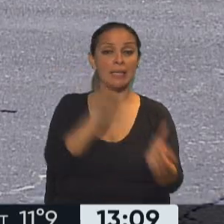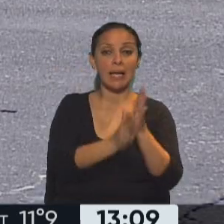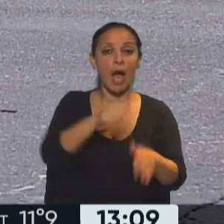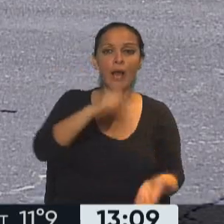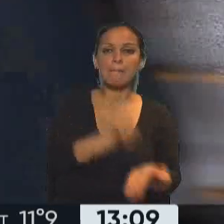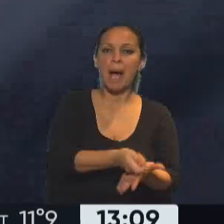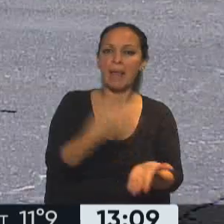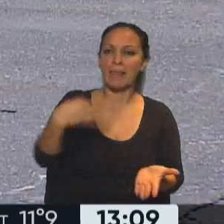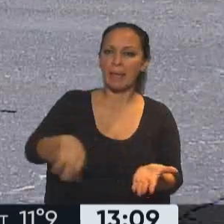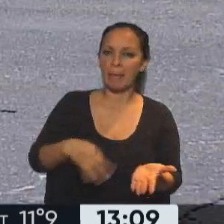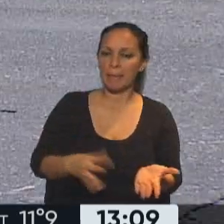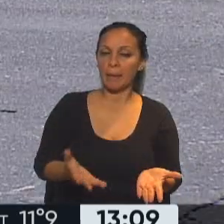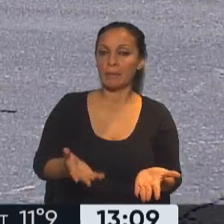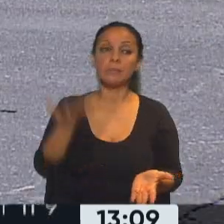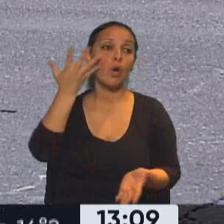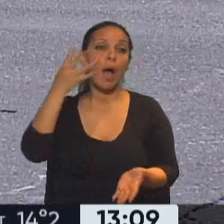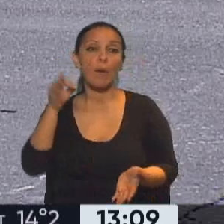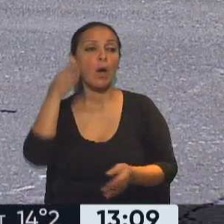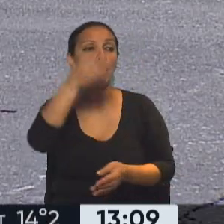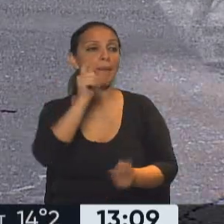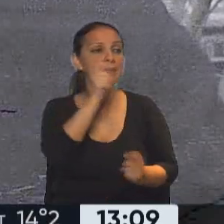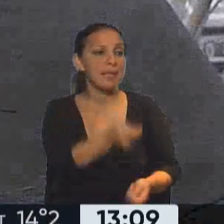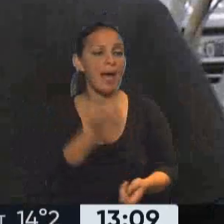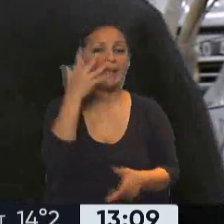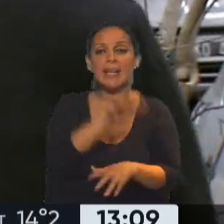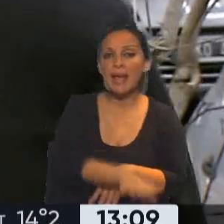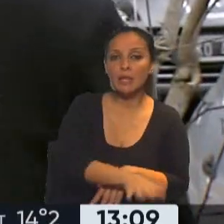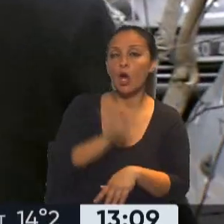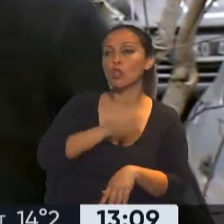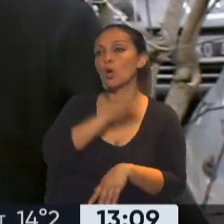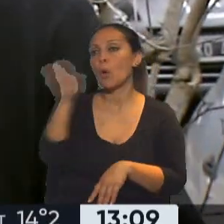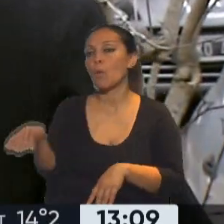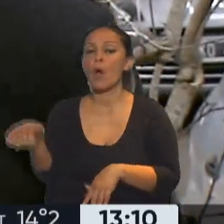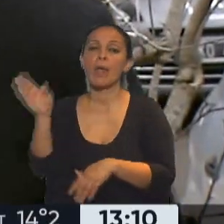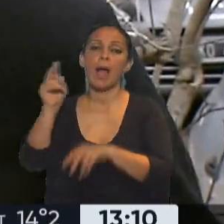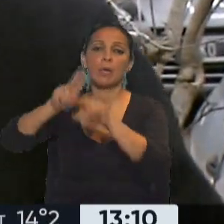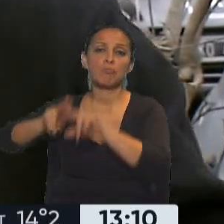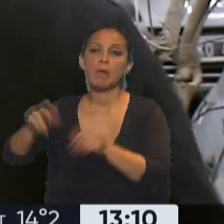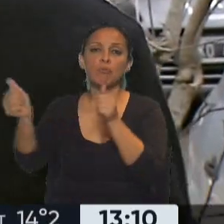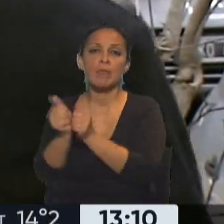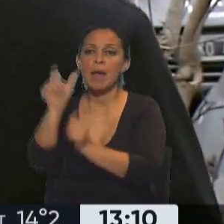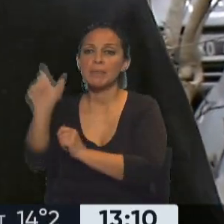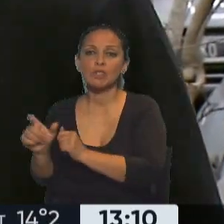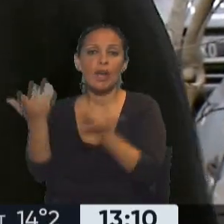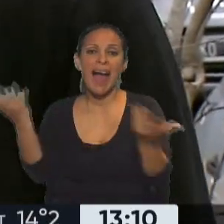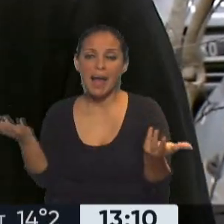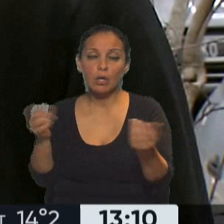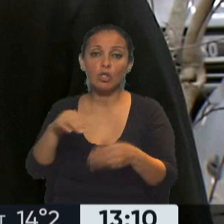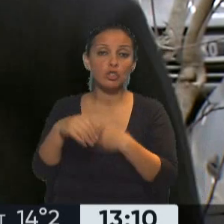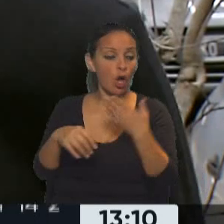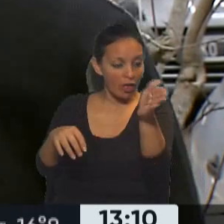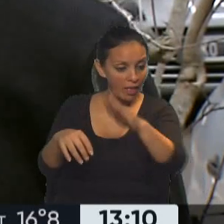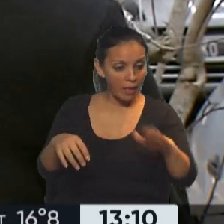pagar. Cuando un abuelo va a visitar a los nietos, cuando alguien va a hacer una tarea de cuidado, o sea, cualquiera que antes dejaba el auto, sin que